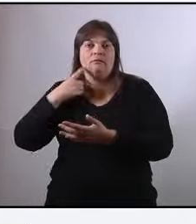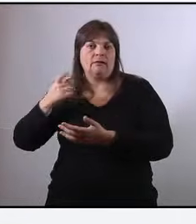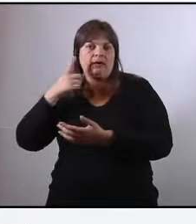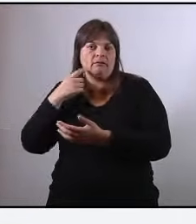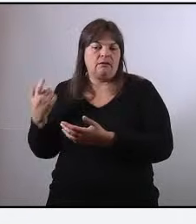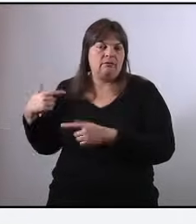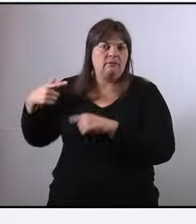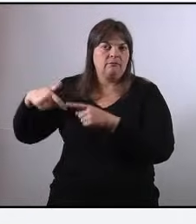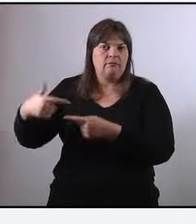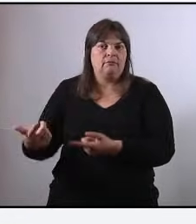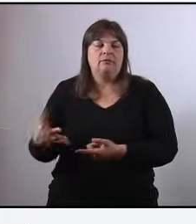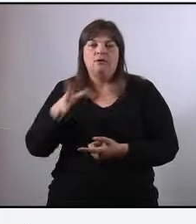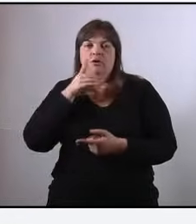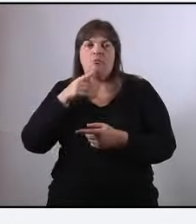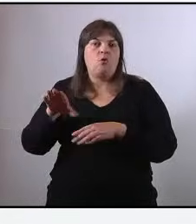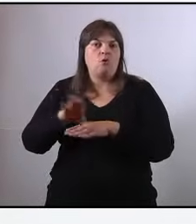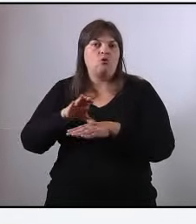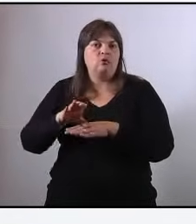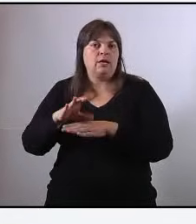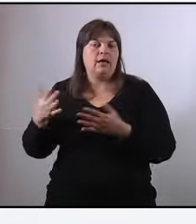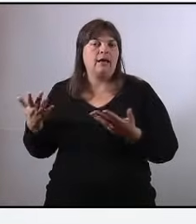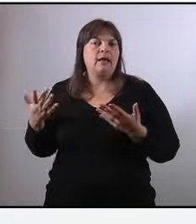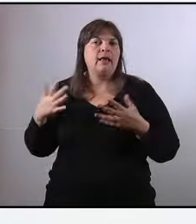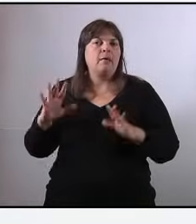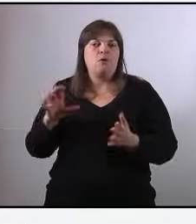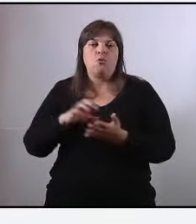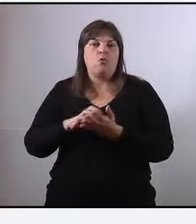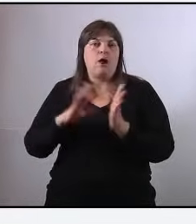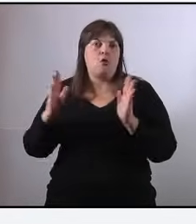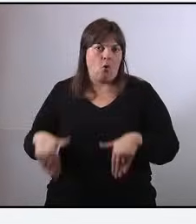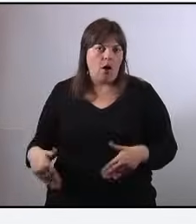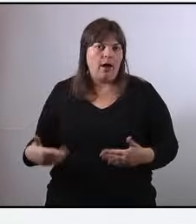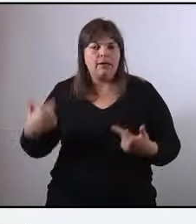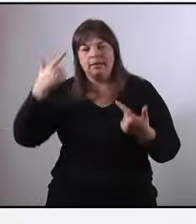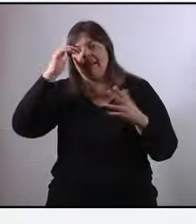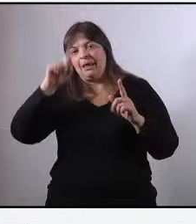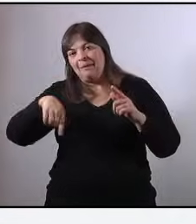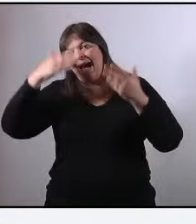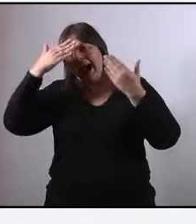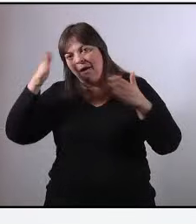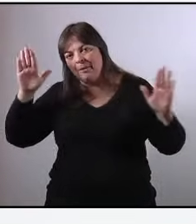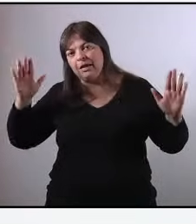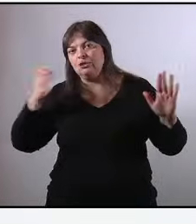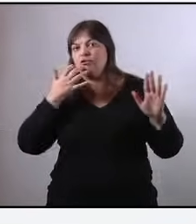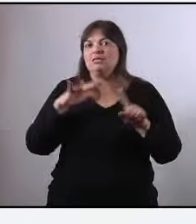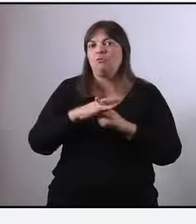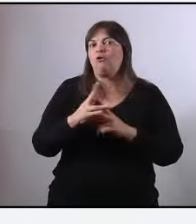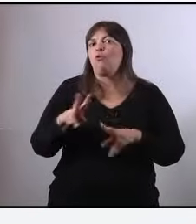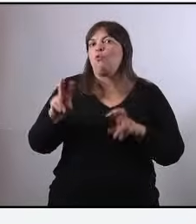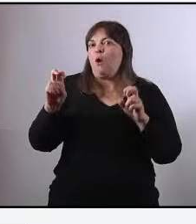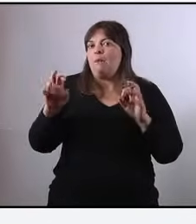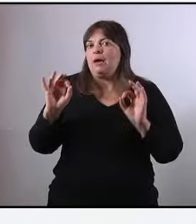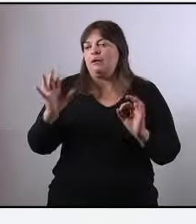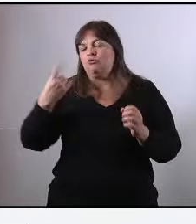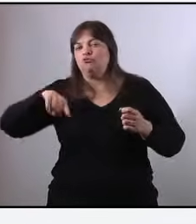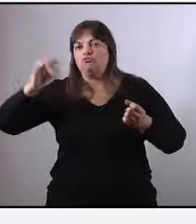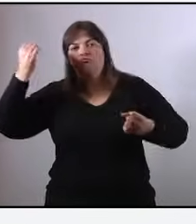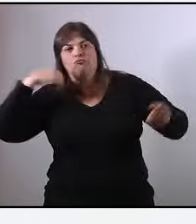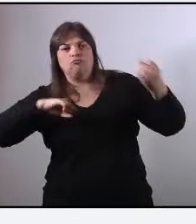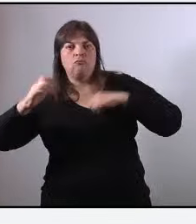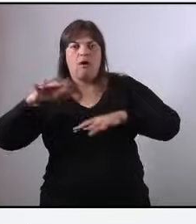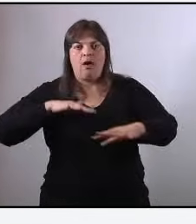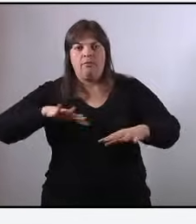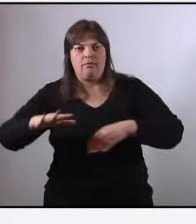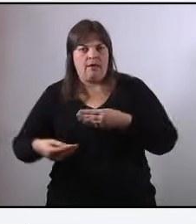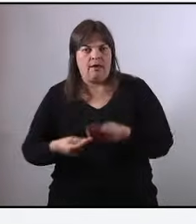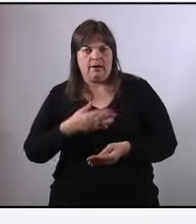por la propia consejería, pero sin duda también abiertos ante una situación muy concreta, a actuar. Yo